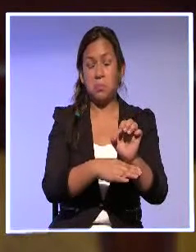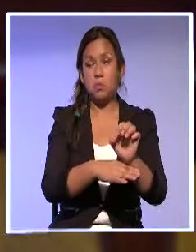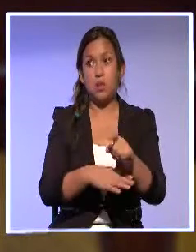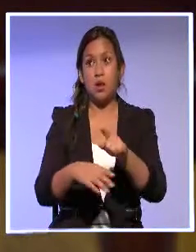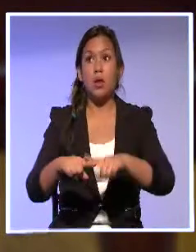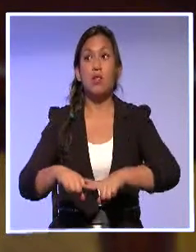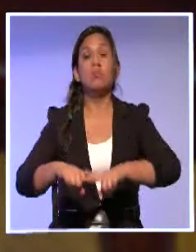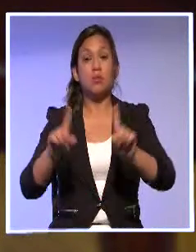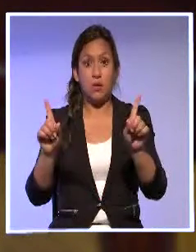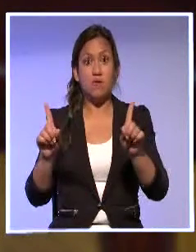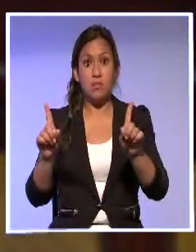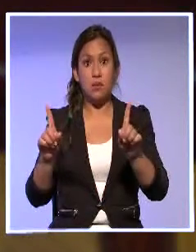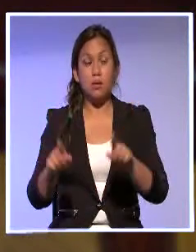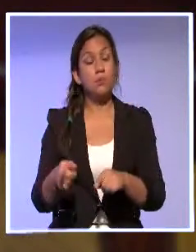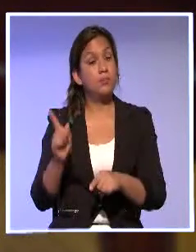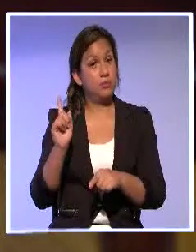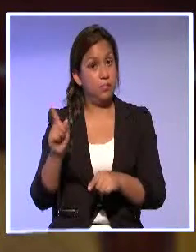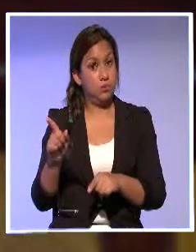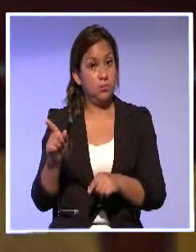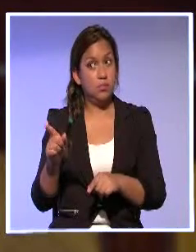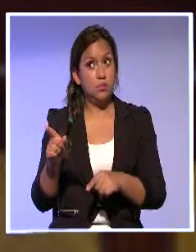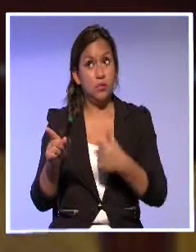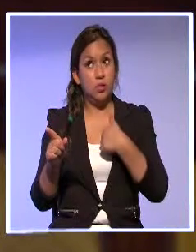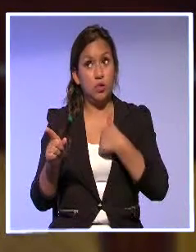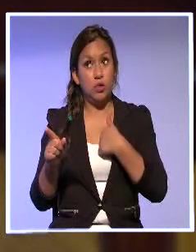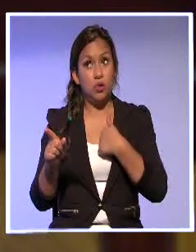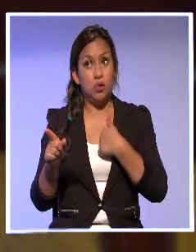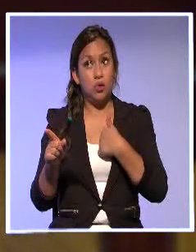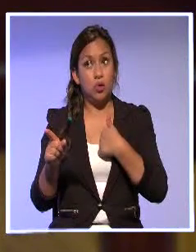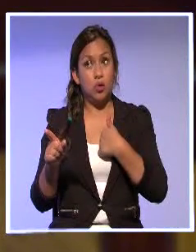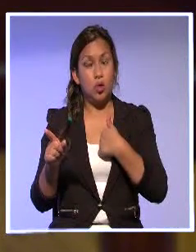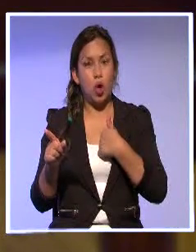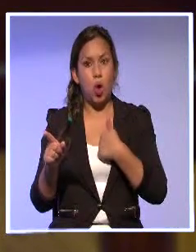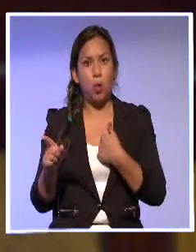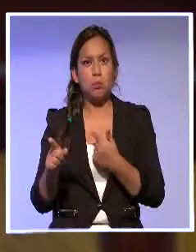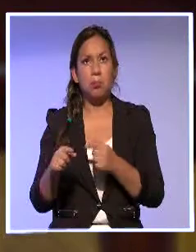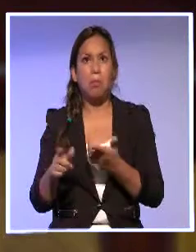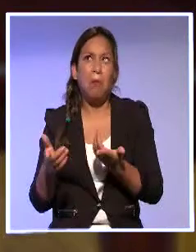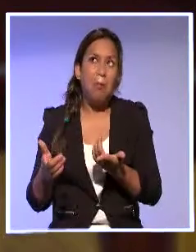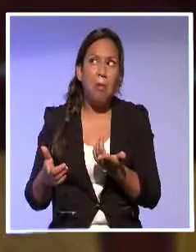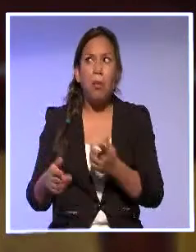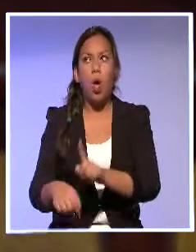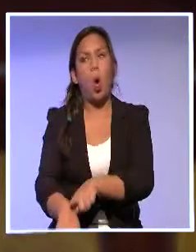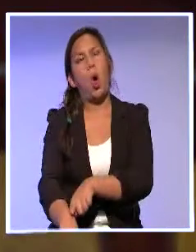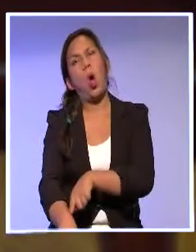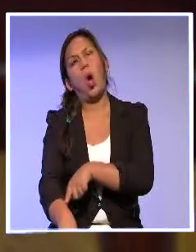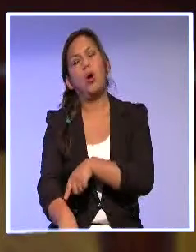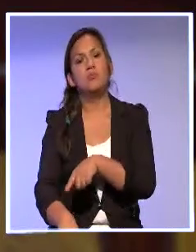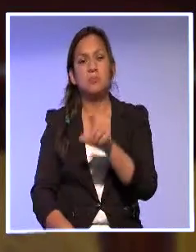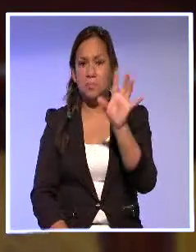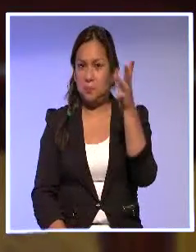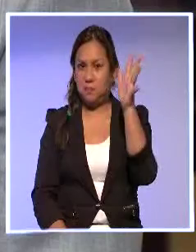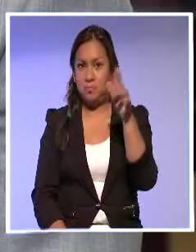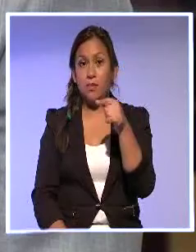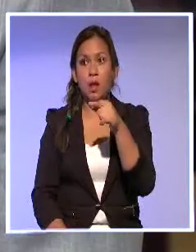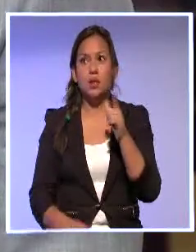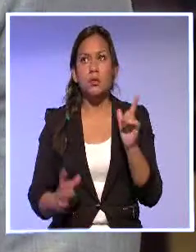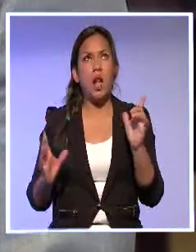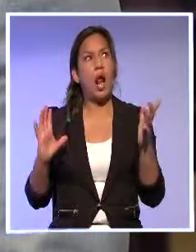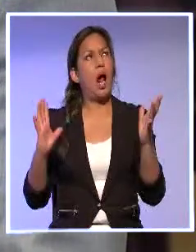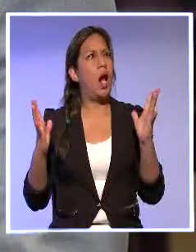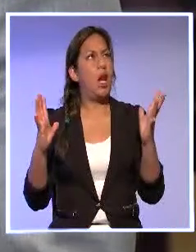distinto pero siempre y cuando digamos yo nunca me hábito de nunca me enseñe por el frío sobre todo por el clima